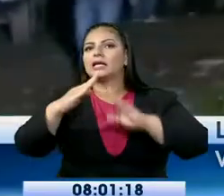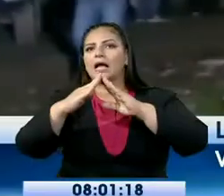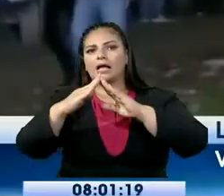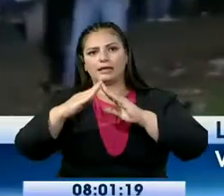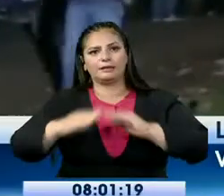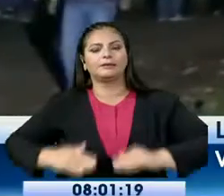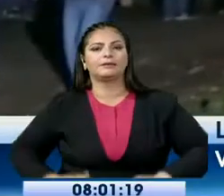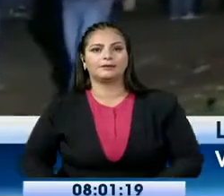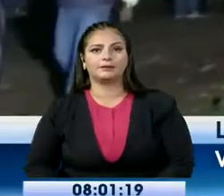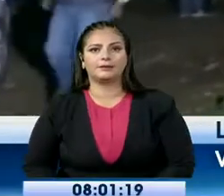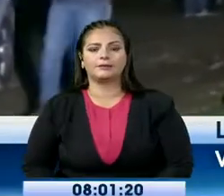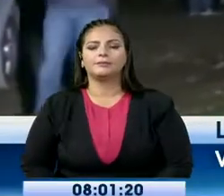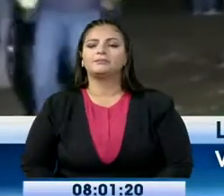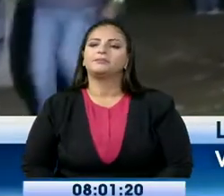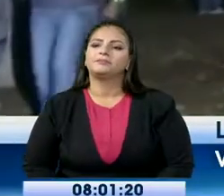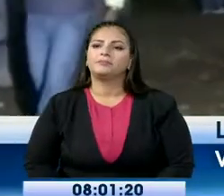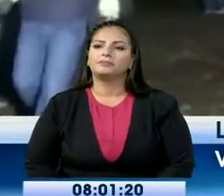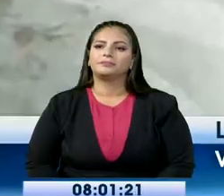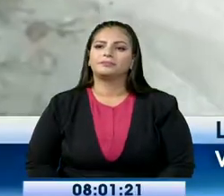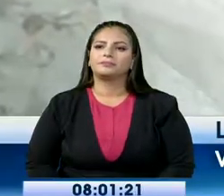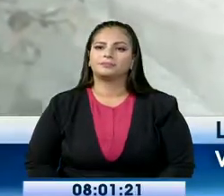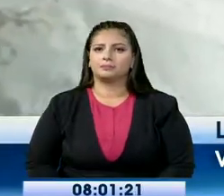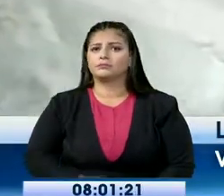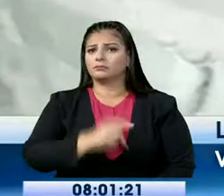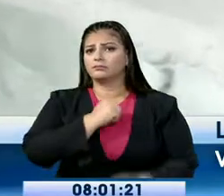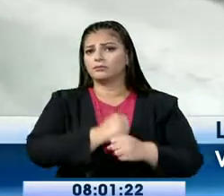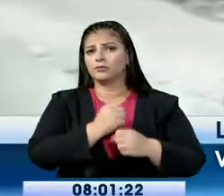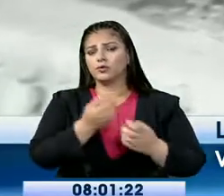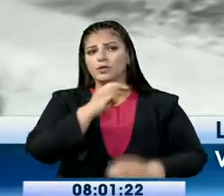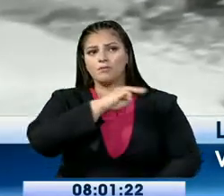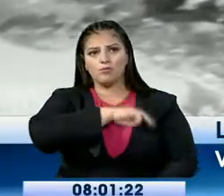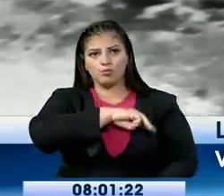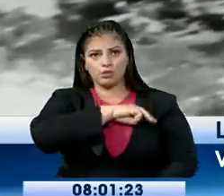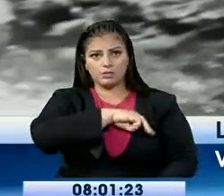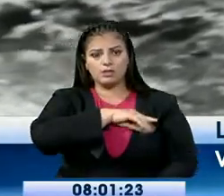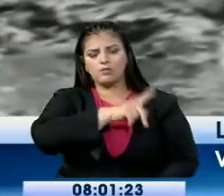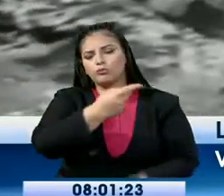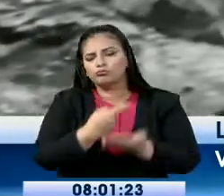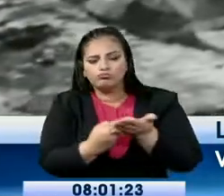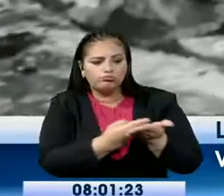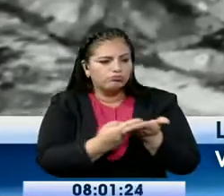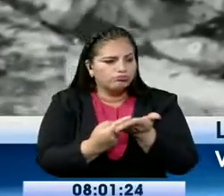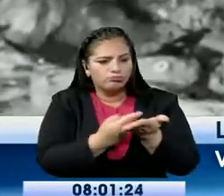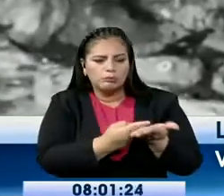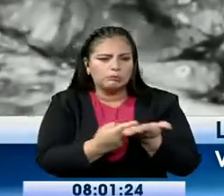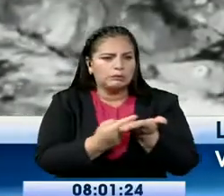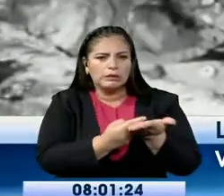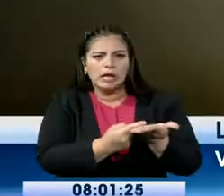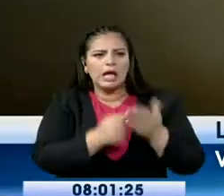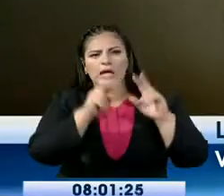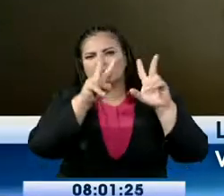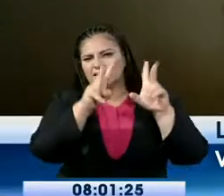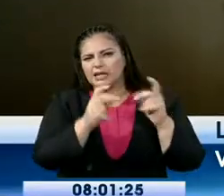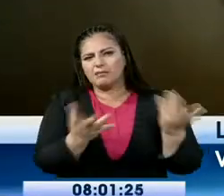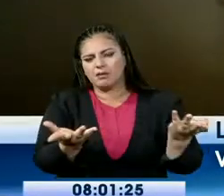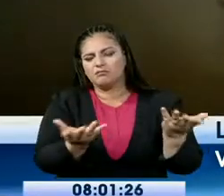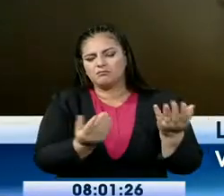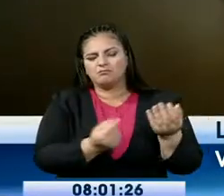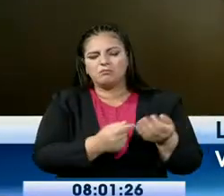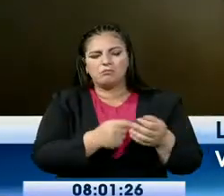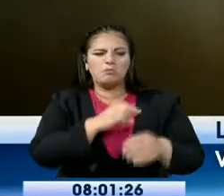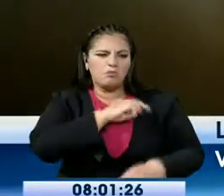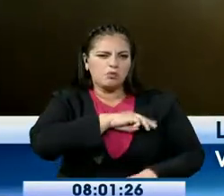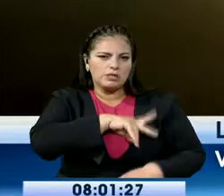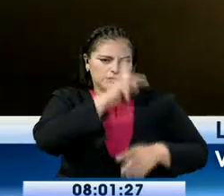hacer de la misma forma, entonces tenía algunas reuniones internas para un tema de información que tenía que entregar al municipio. Este crimen